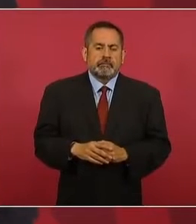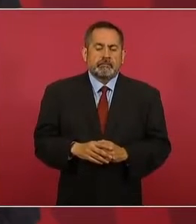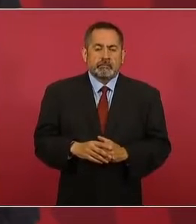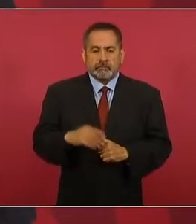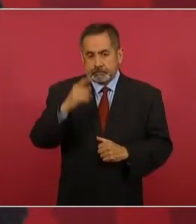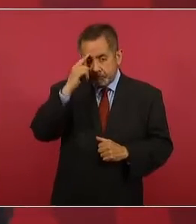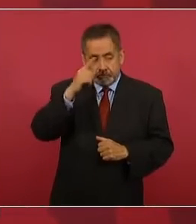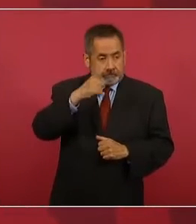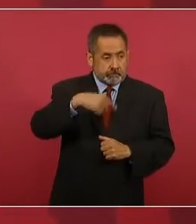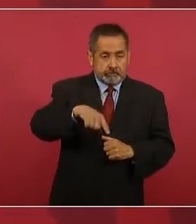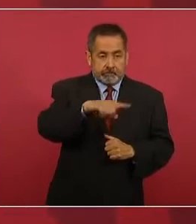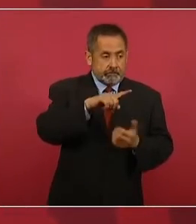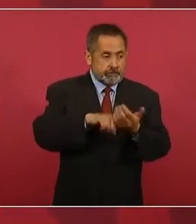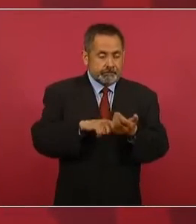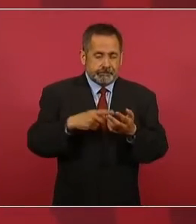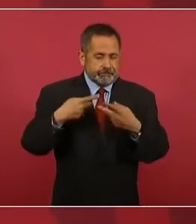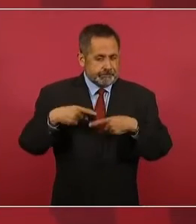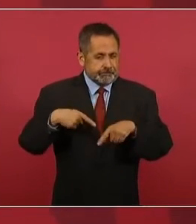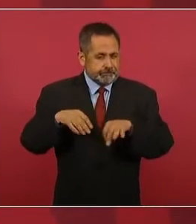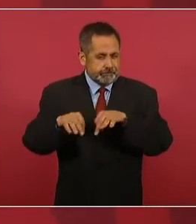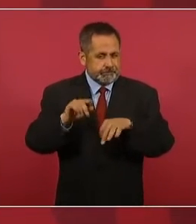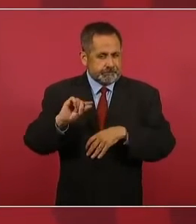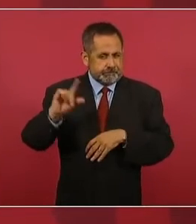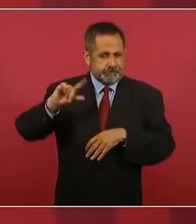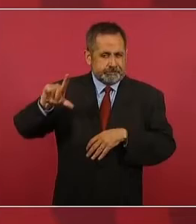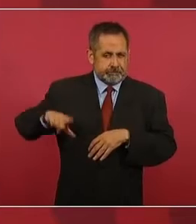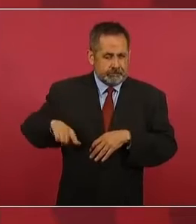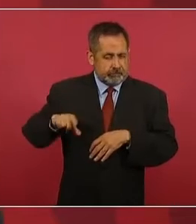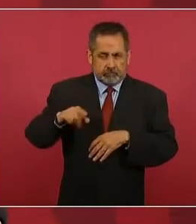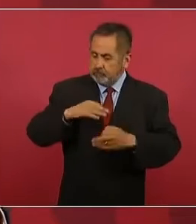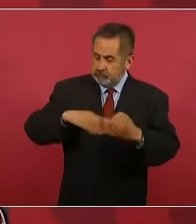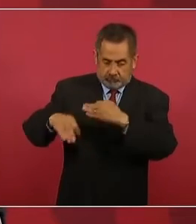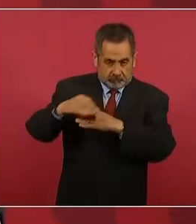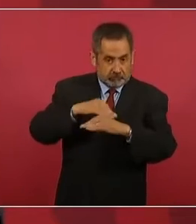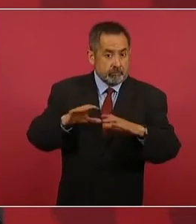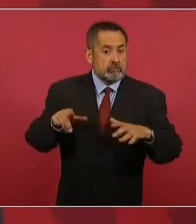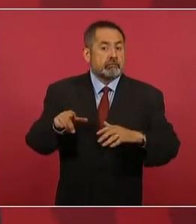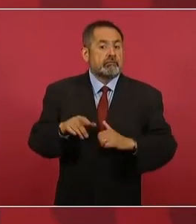los servidores públicos, todos,